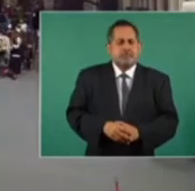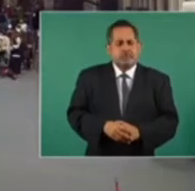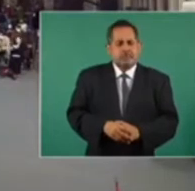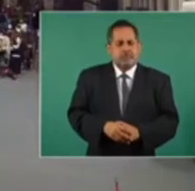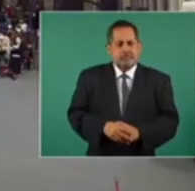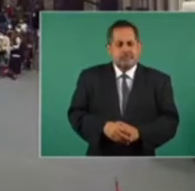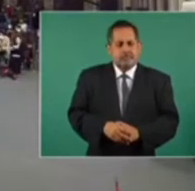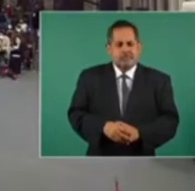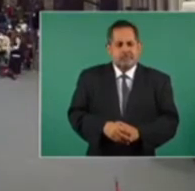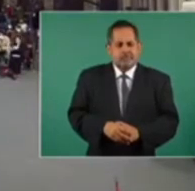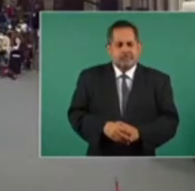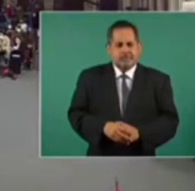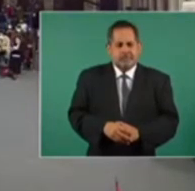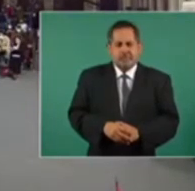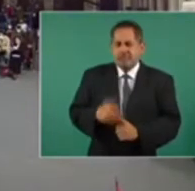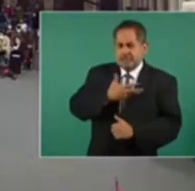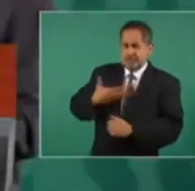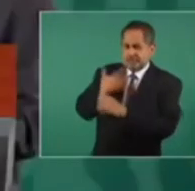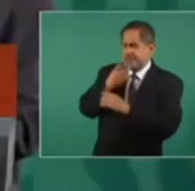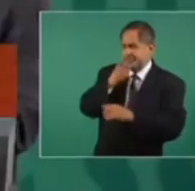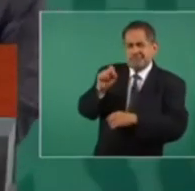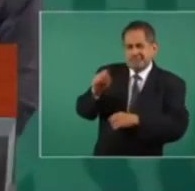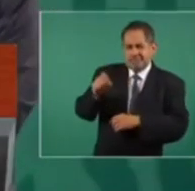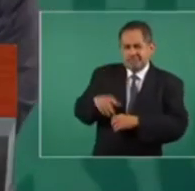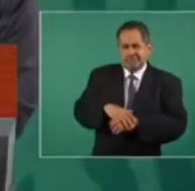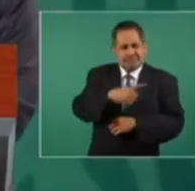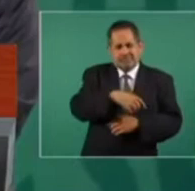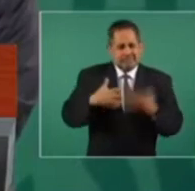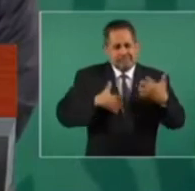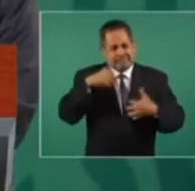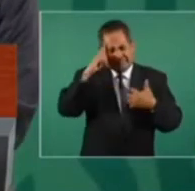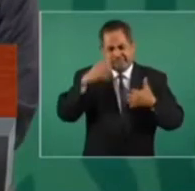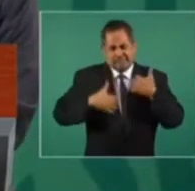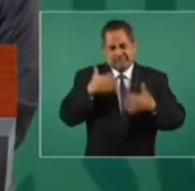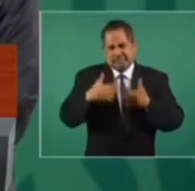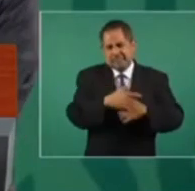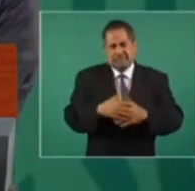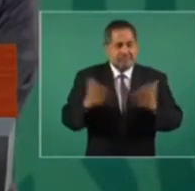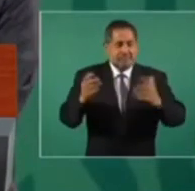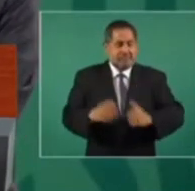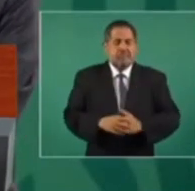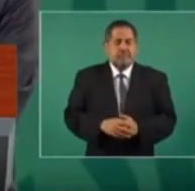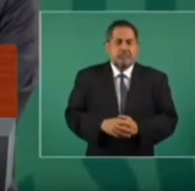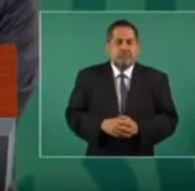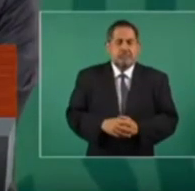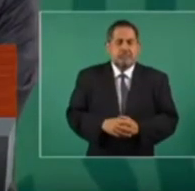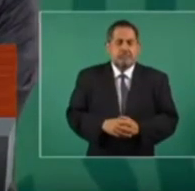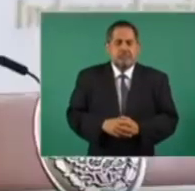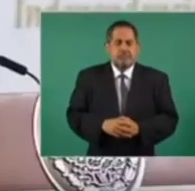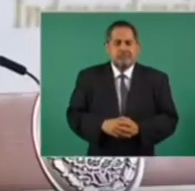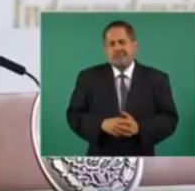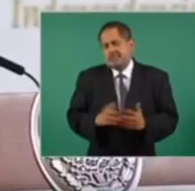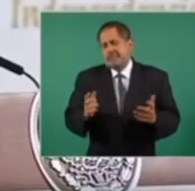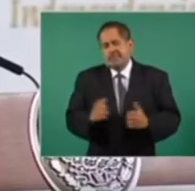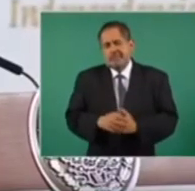Sí, pero este es producto de lo mismo. Están muy enojados. Y ya